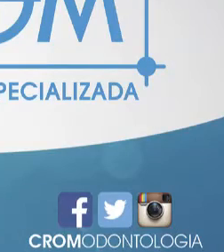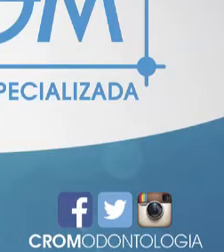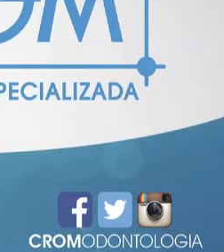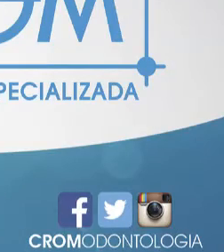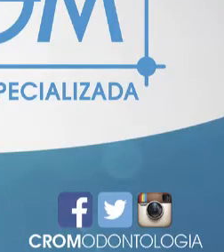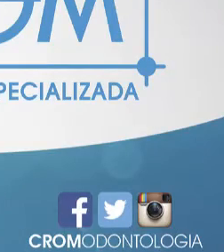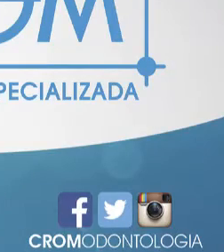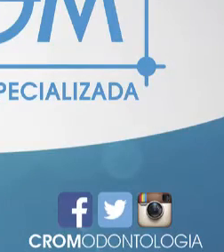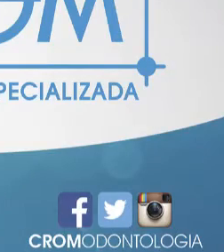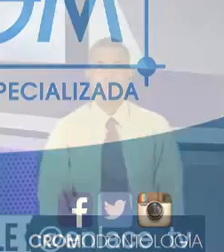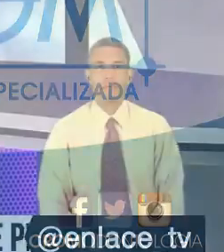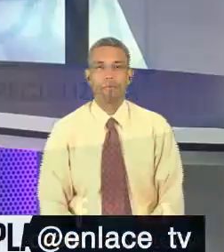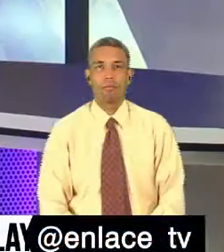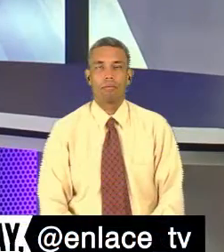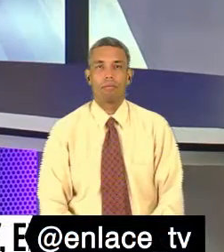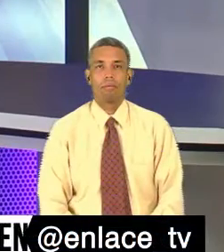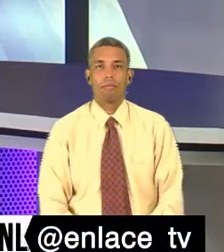Barranca Bermeja.